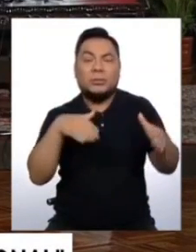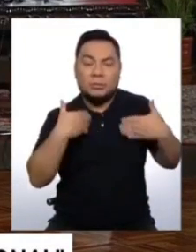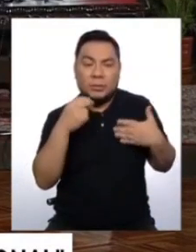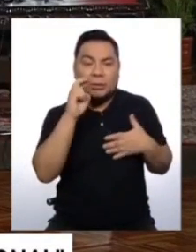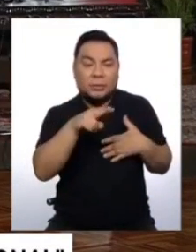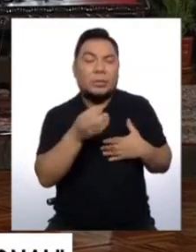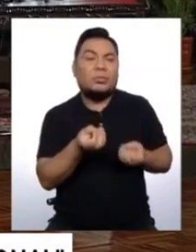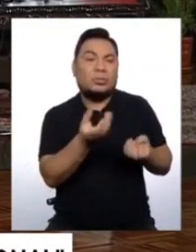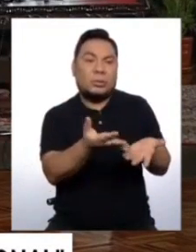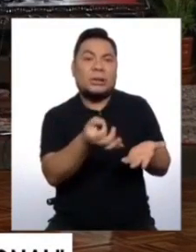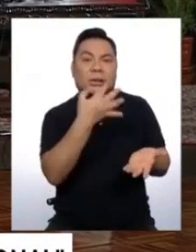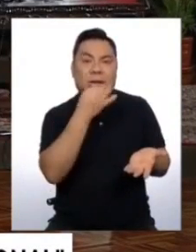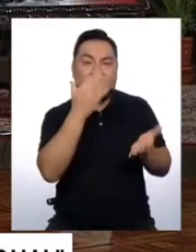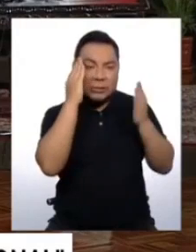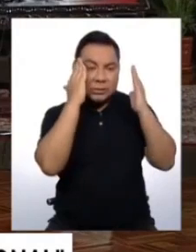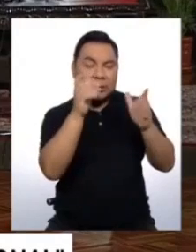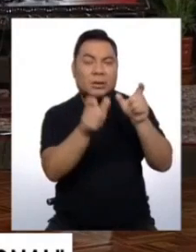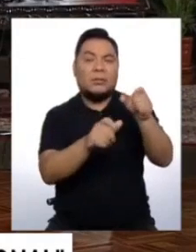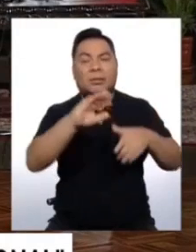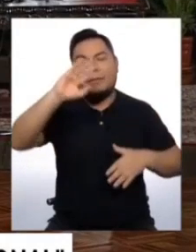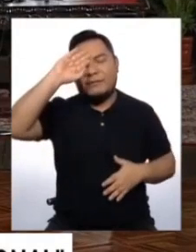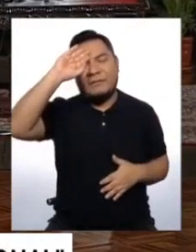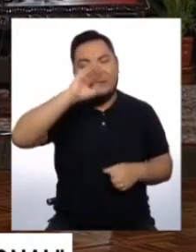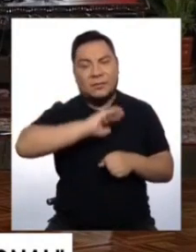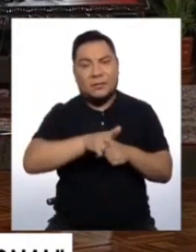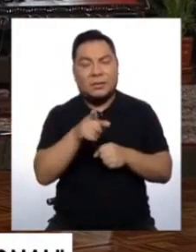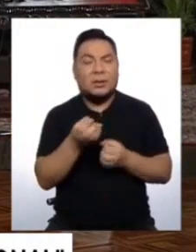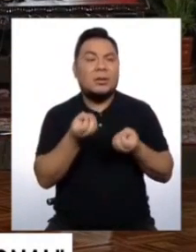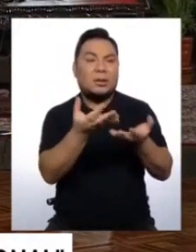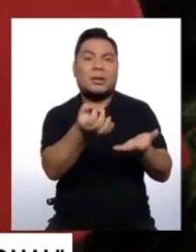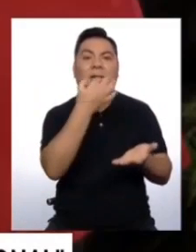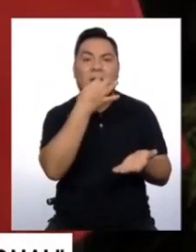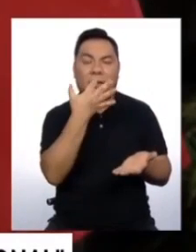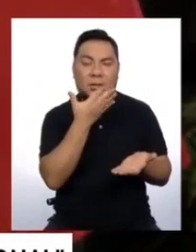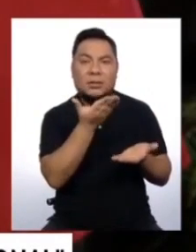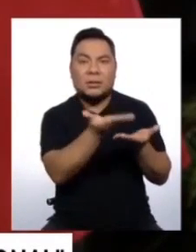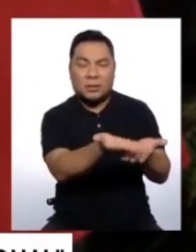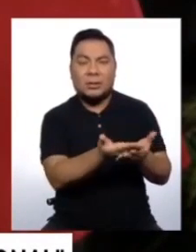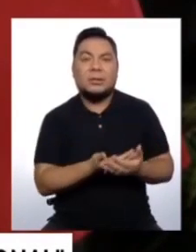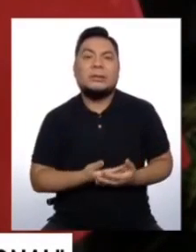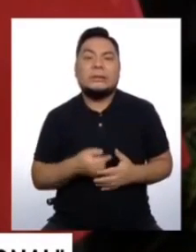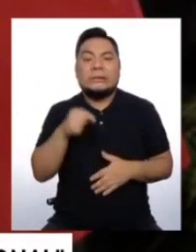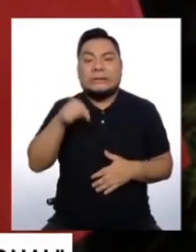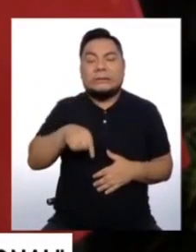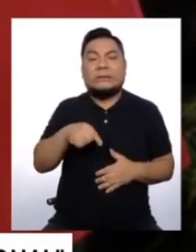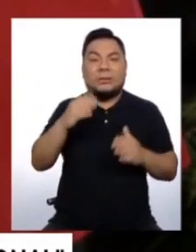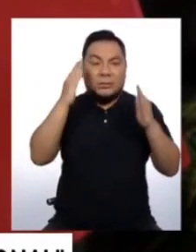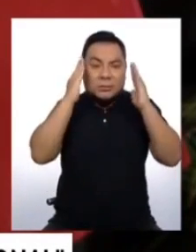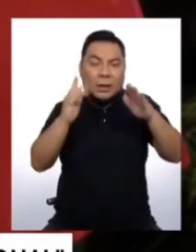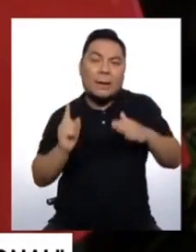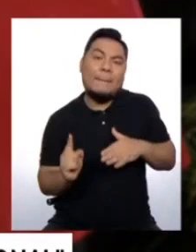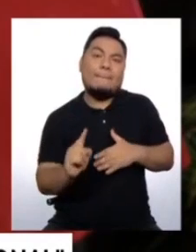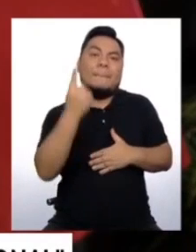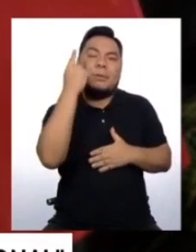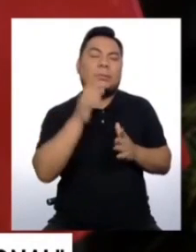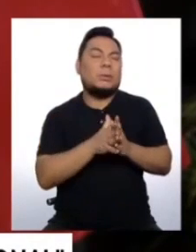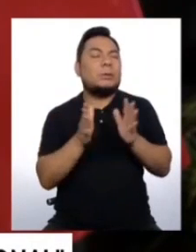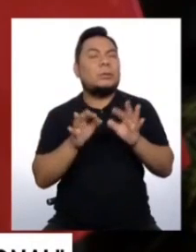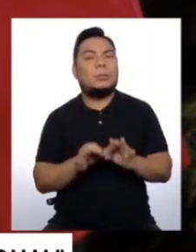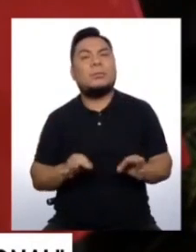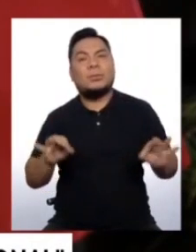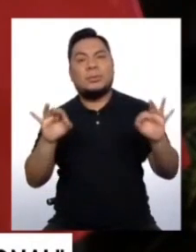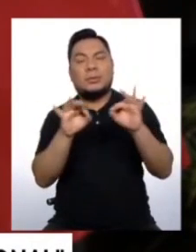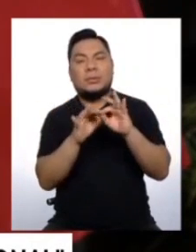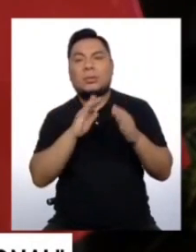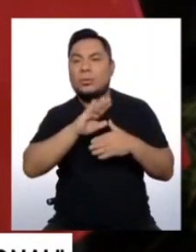ver, atender a los pacientes y dar el tratamiento en esta atención primaria que es tan